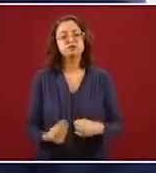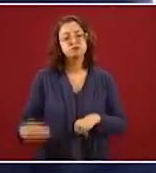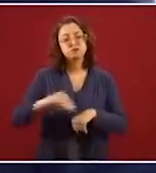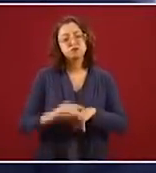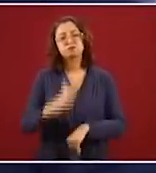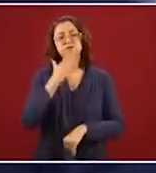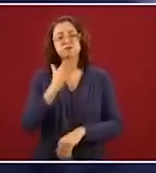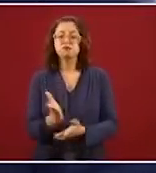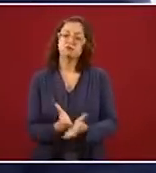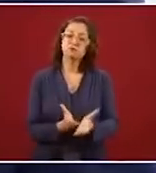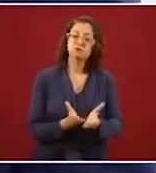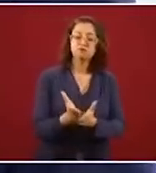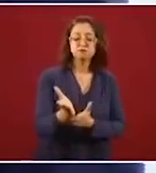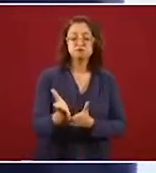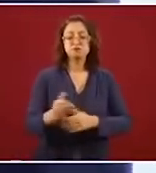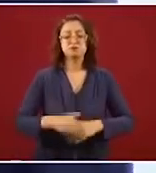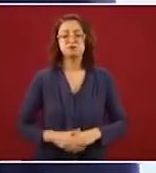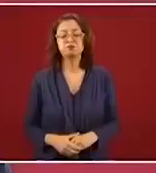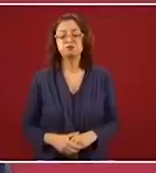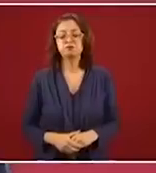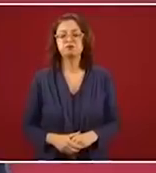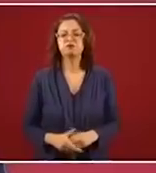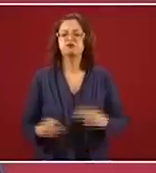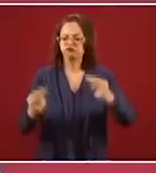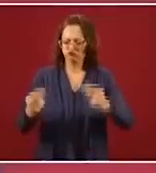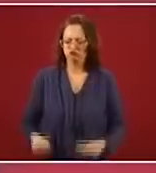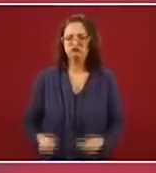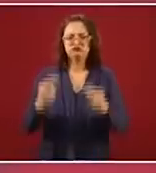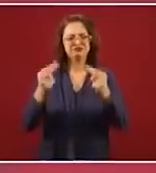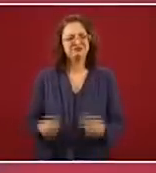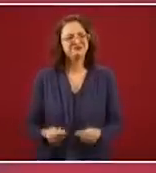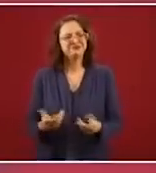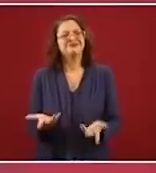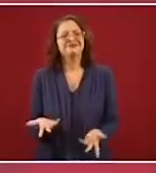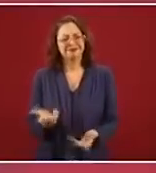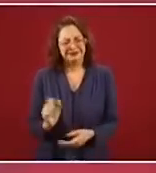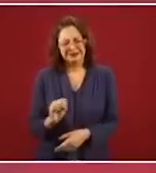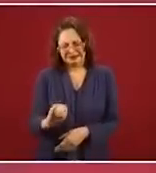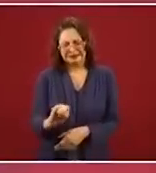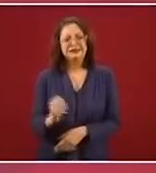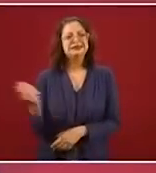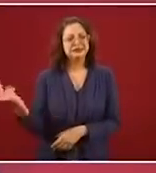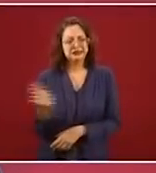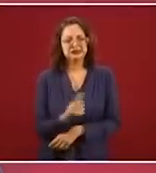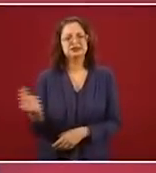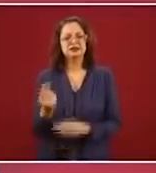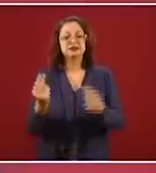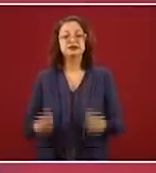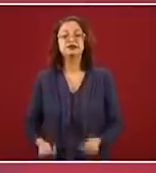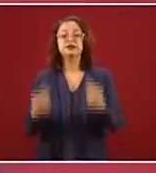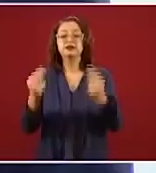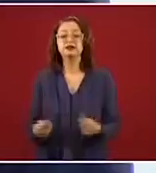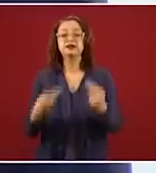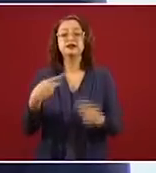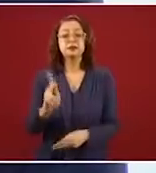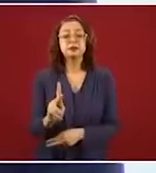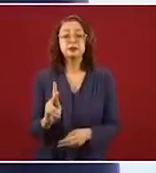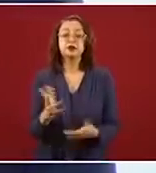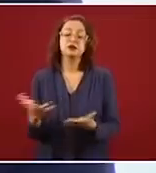bien, que haya negocios, tiene que haber negocio, pero con